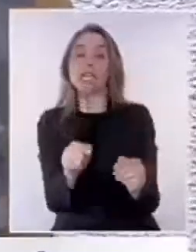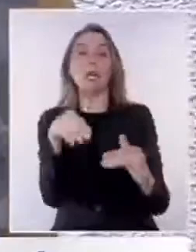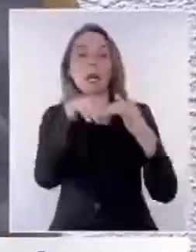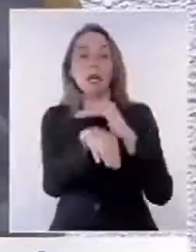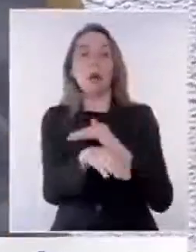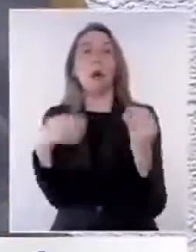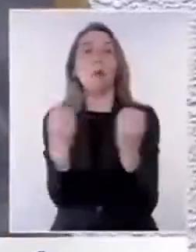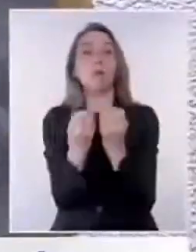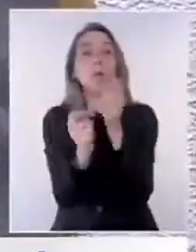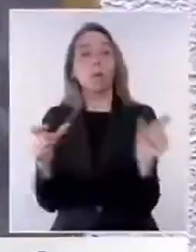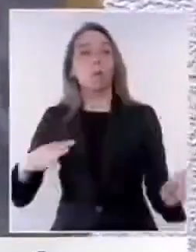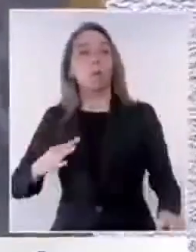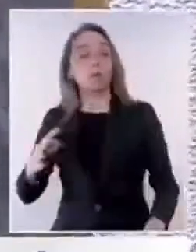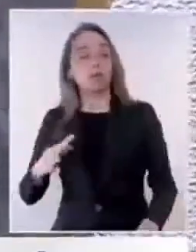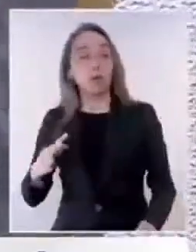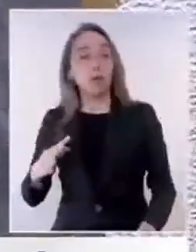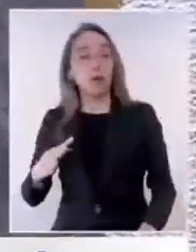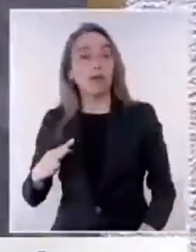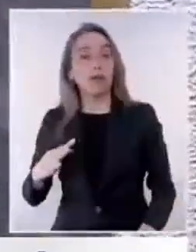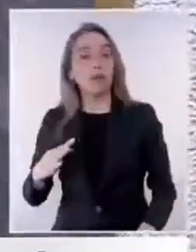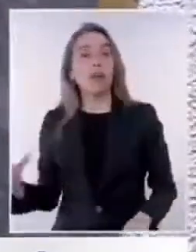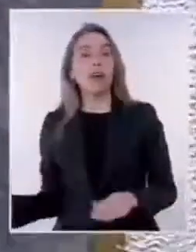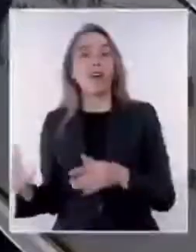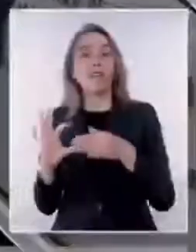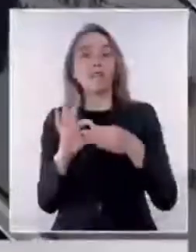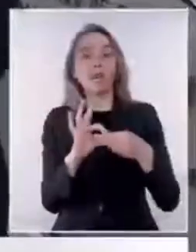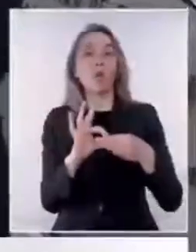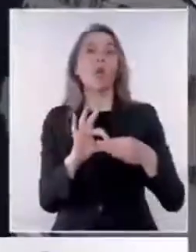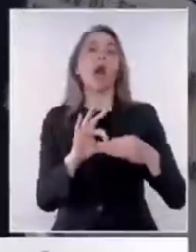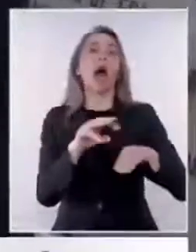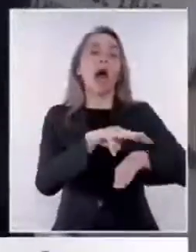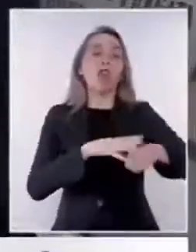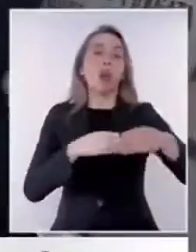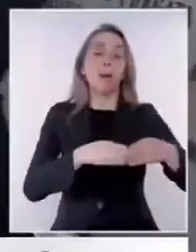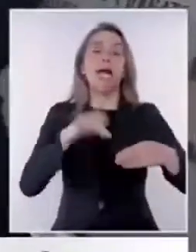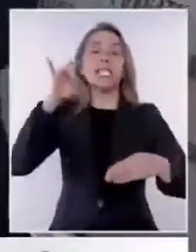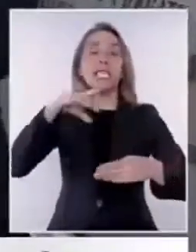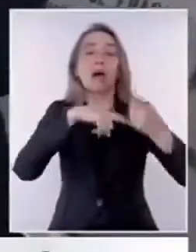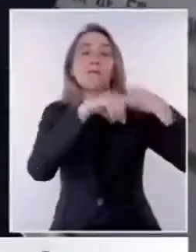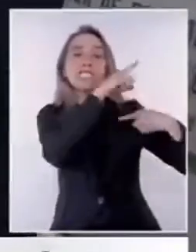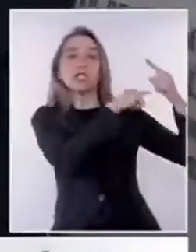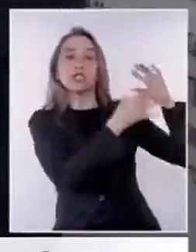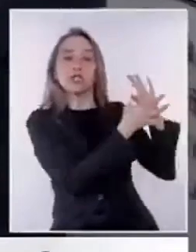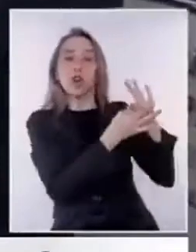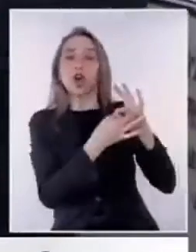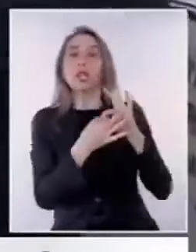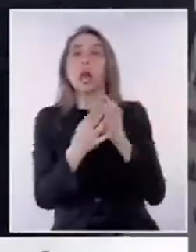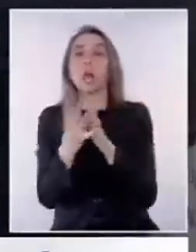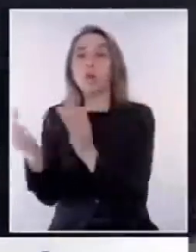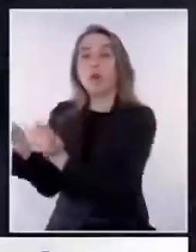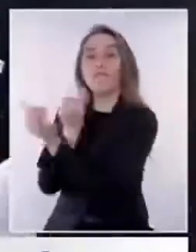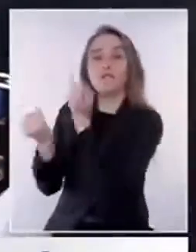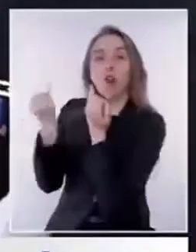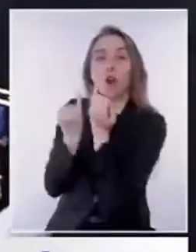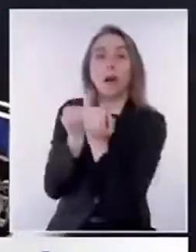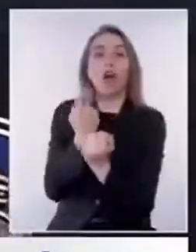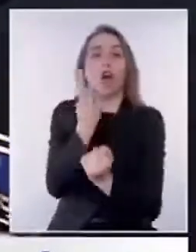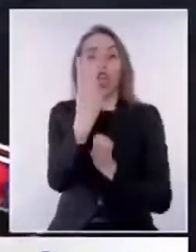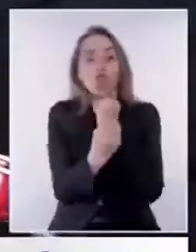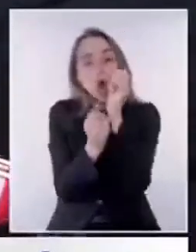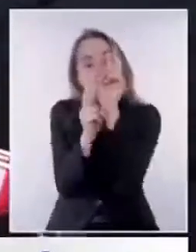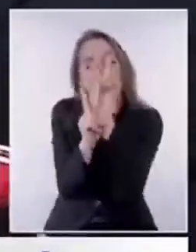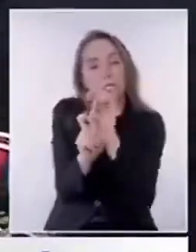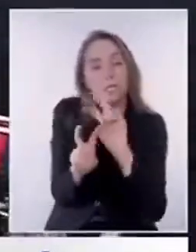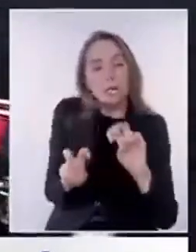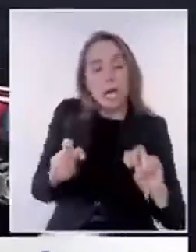muchos ciudadanos que están vinculados a la Marina o vinculados a la historia y nos hacen llegar un montón de antecedentes. Después de 2 años de